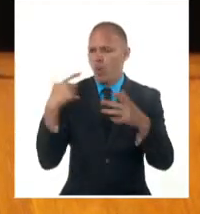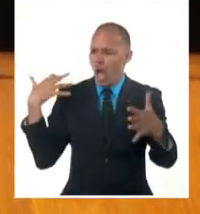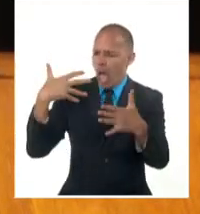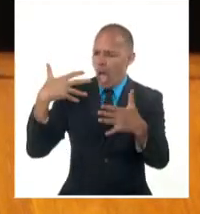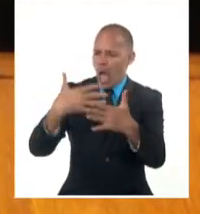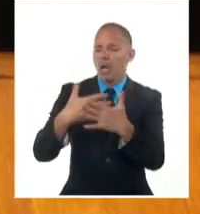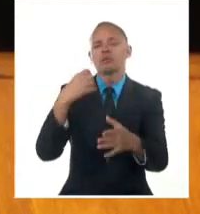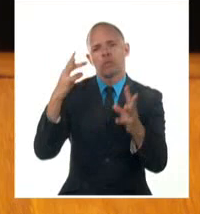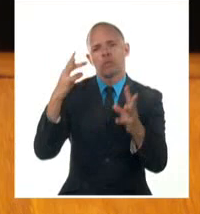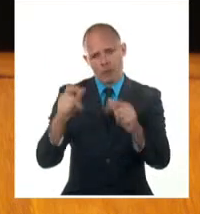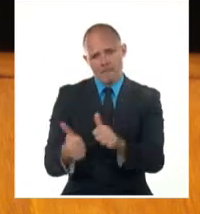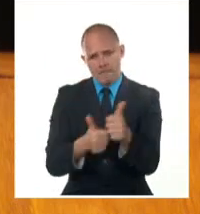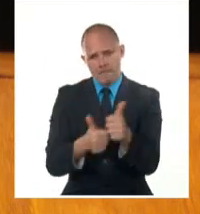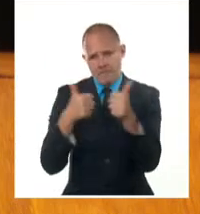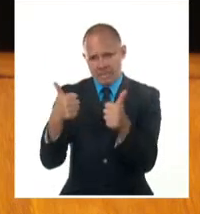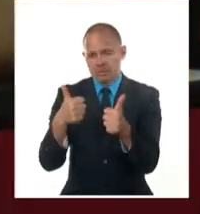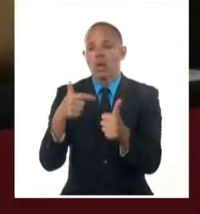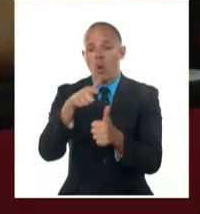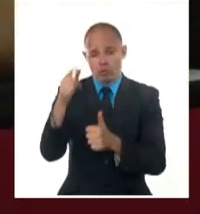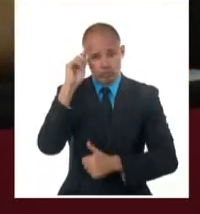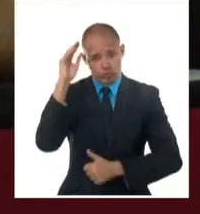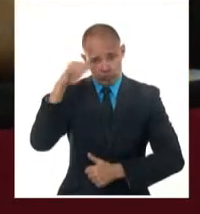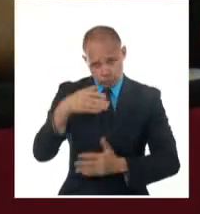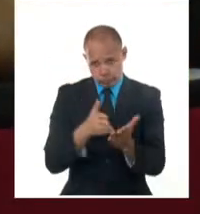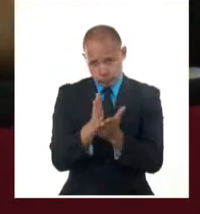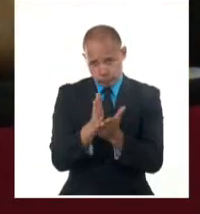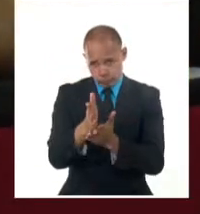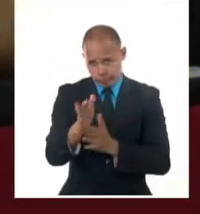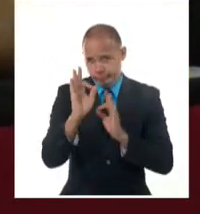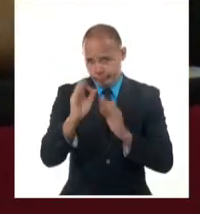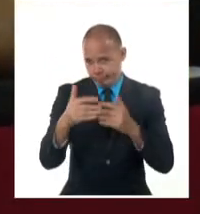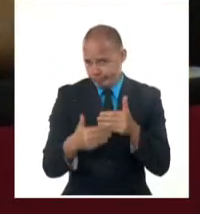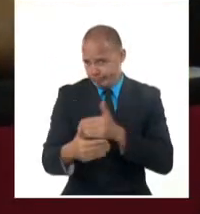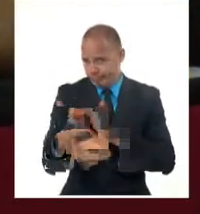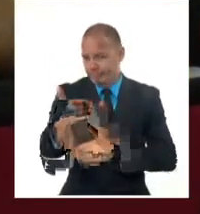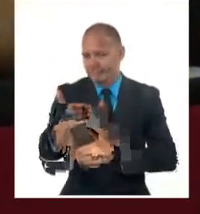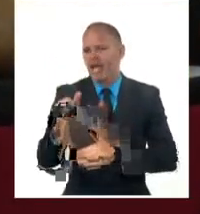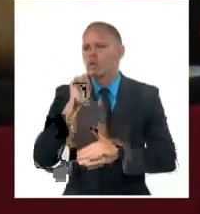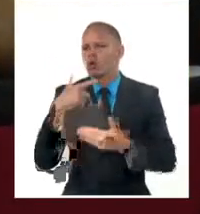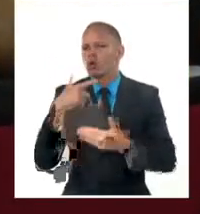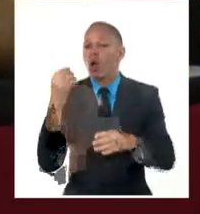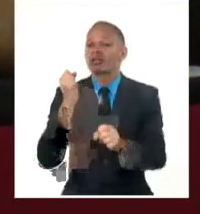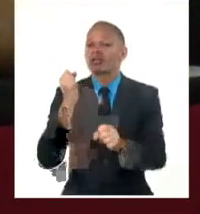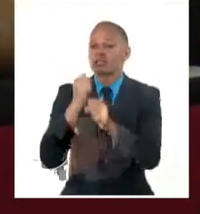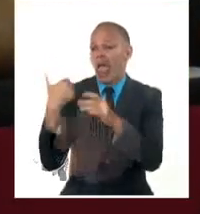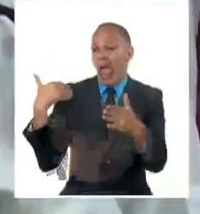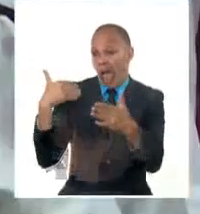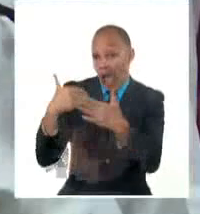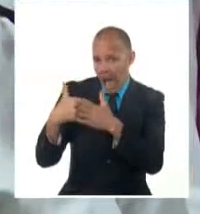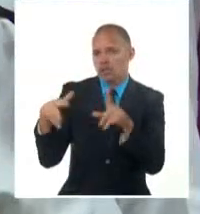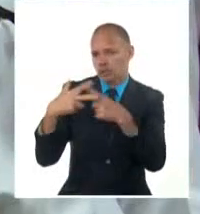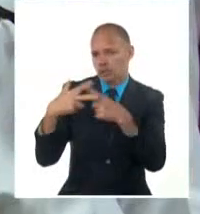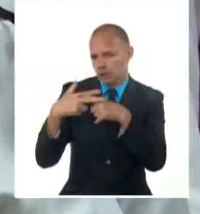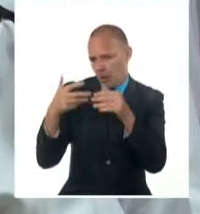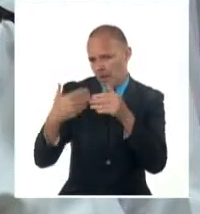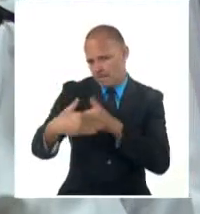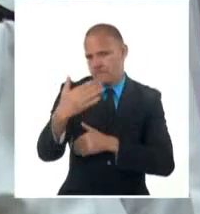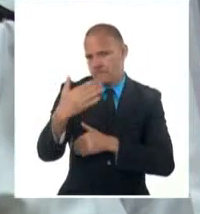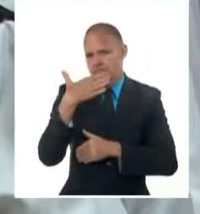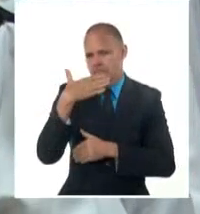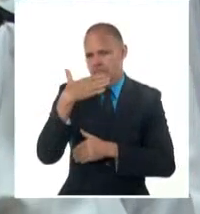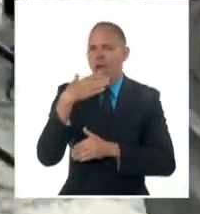consciente de que sabrán continuar perfeccionando el trabajo y avanzar hacia